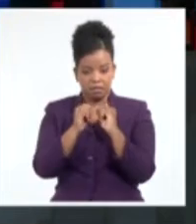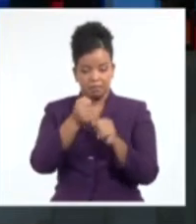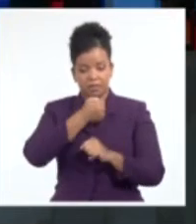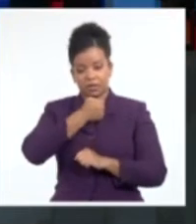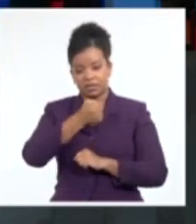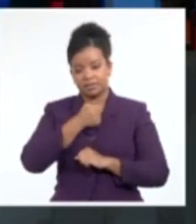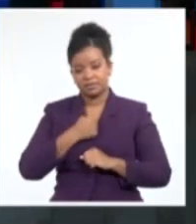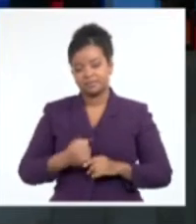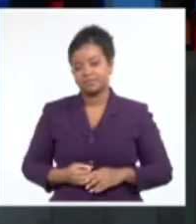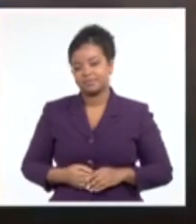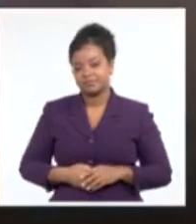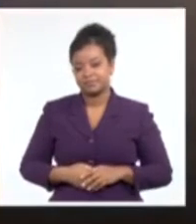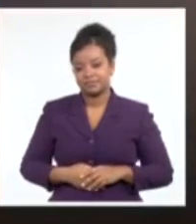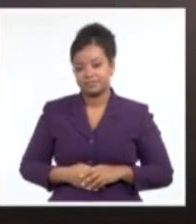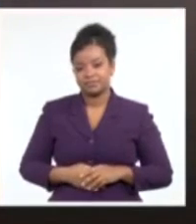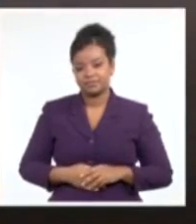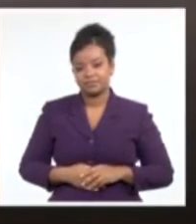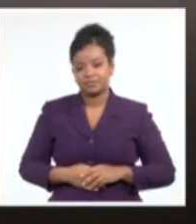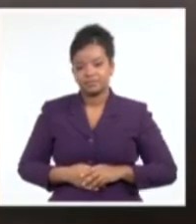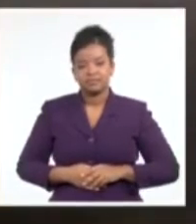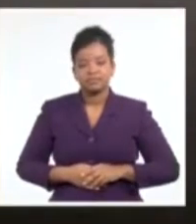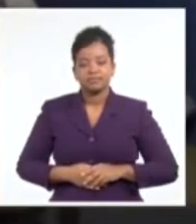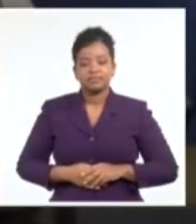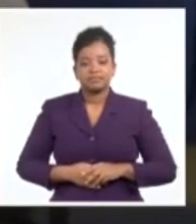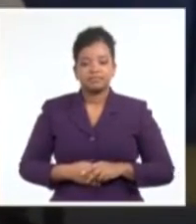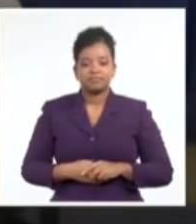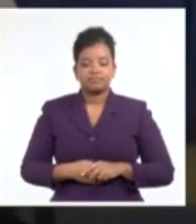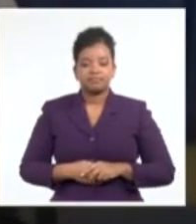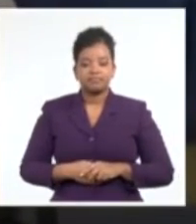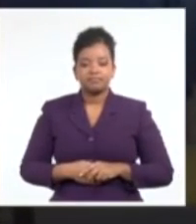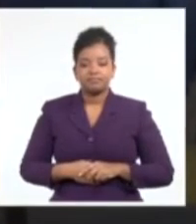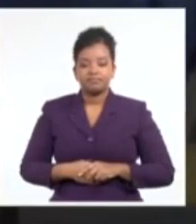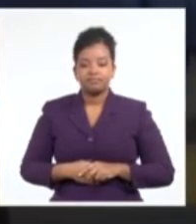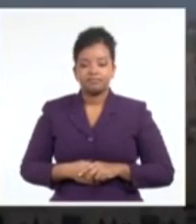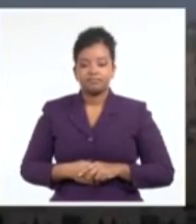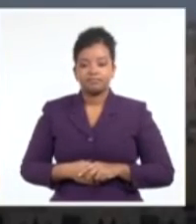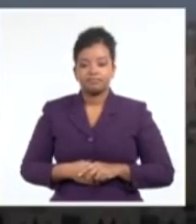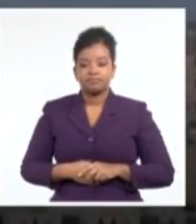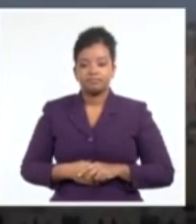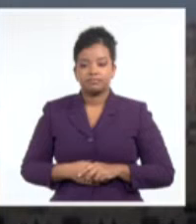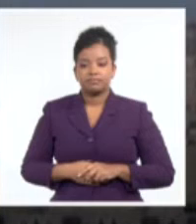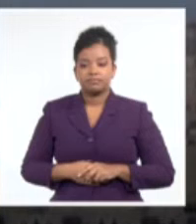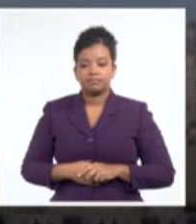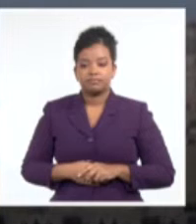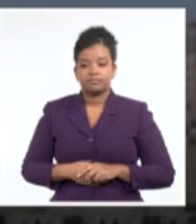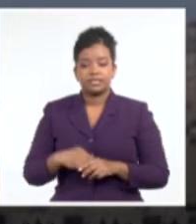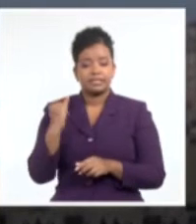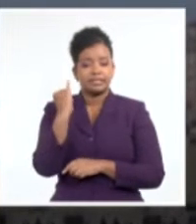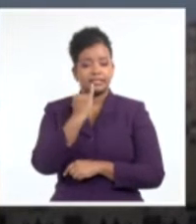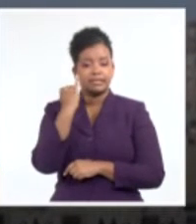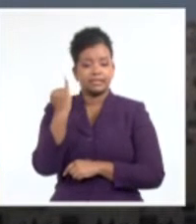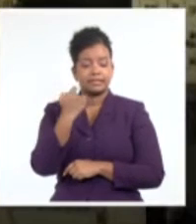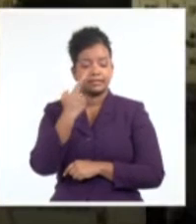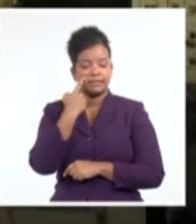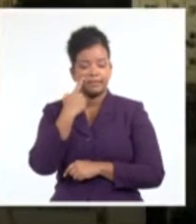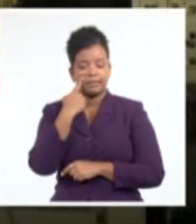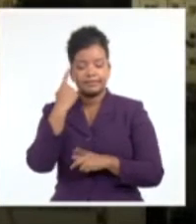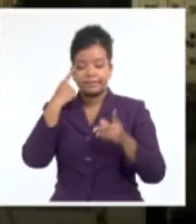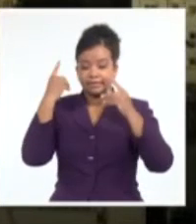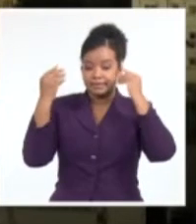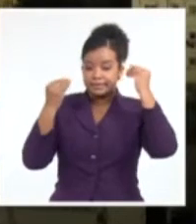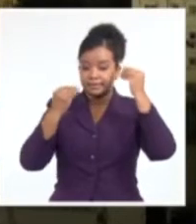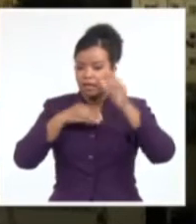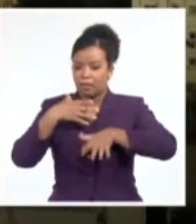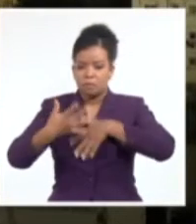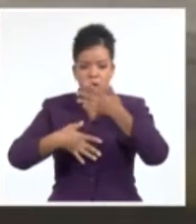panorama foráneo. La incertidumbre caracteriza la atmósfera internacional plagada de conflictos